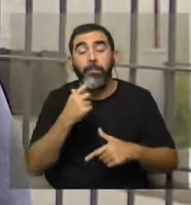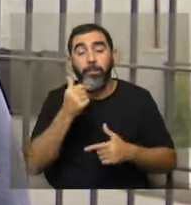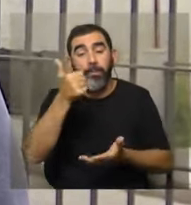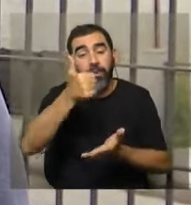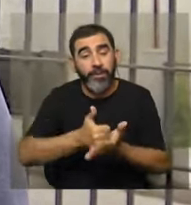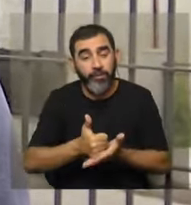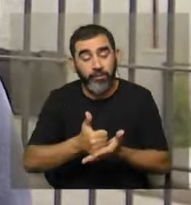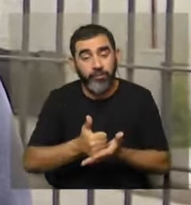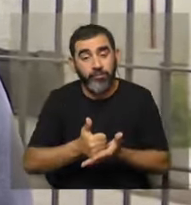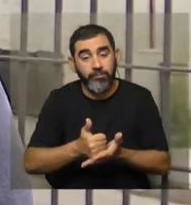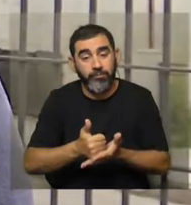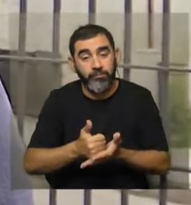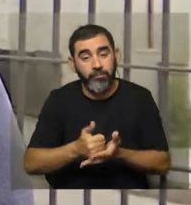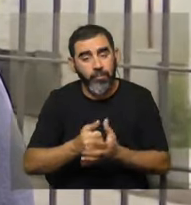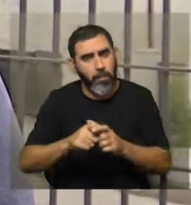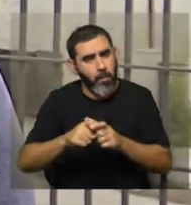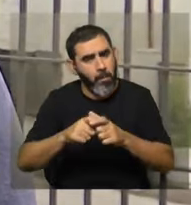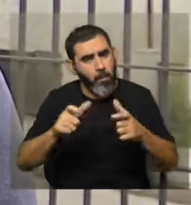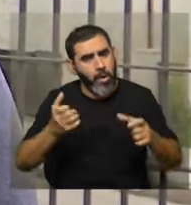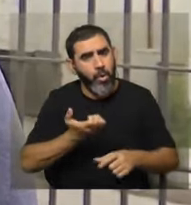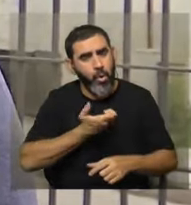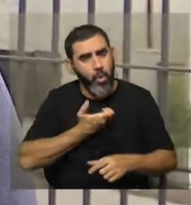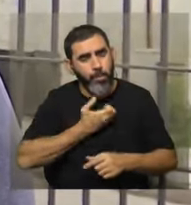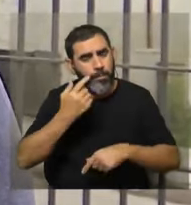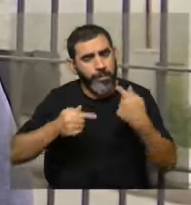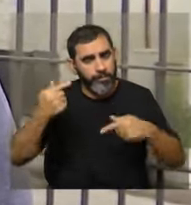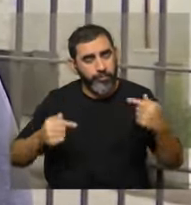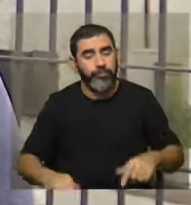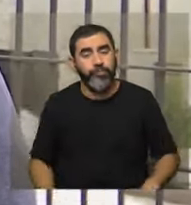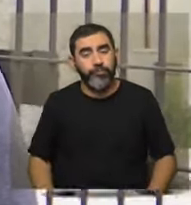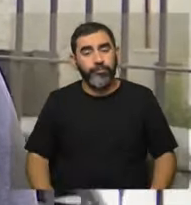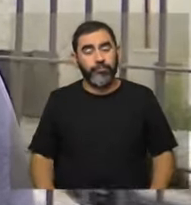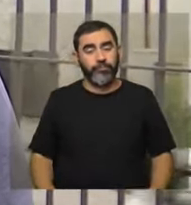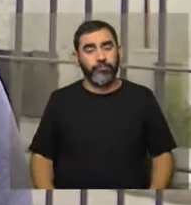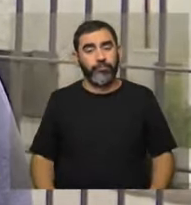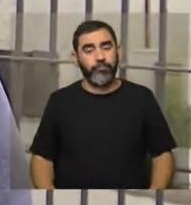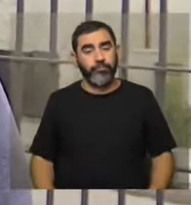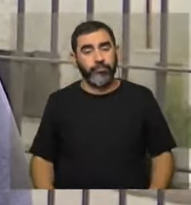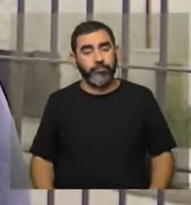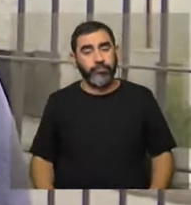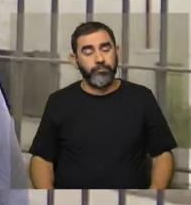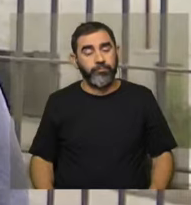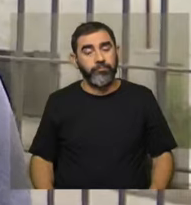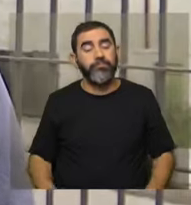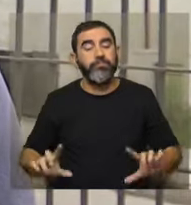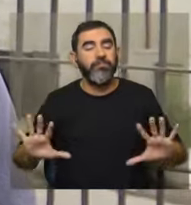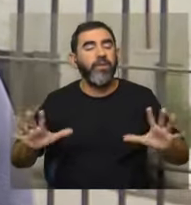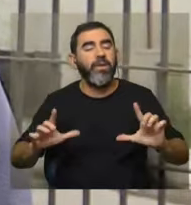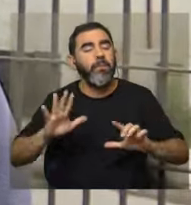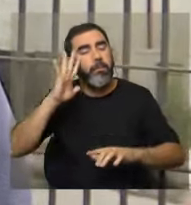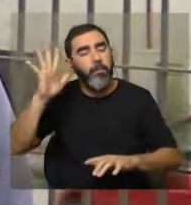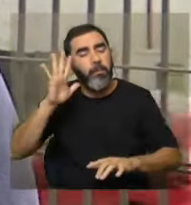martinelli con un incremento en los últimos días de casos de de homicidio este eh Qué mirada a propósito tiene o qué expectativa